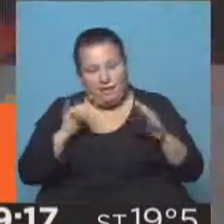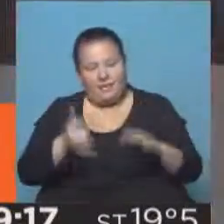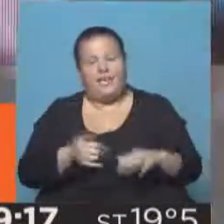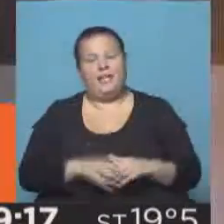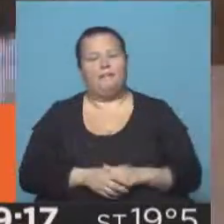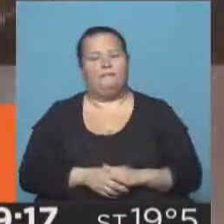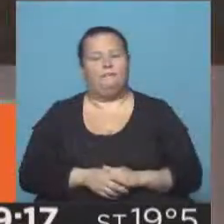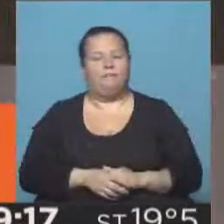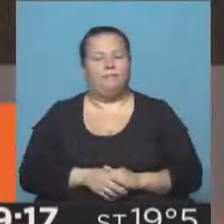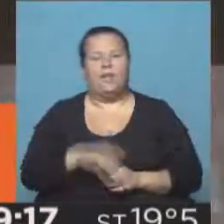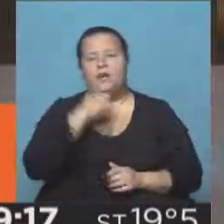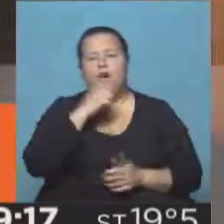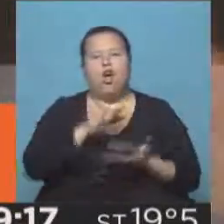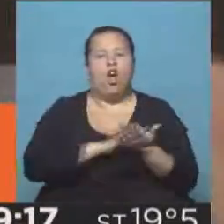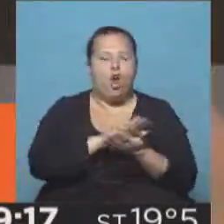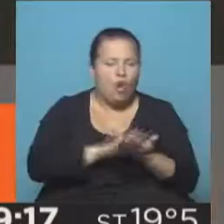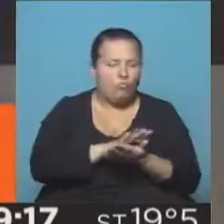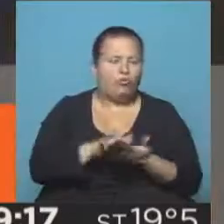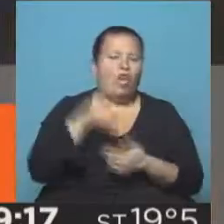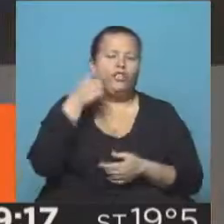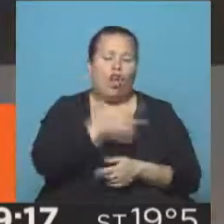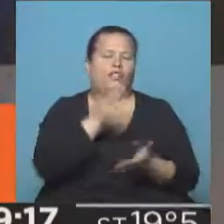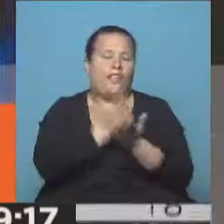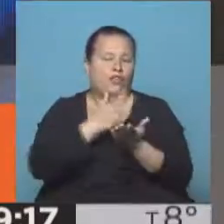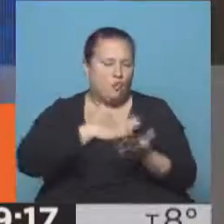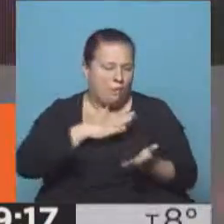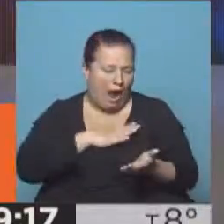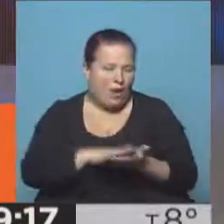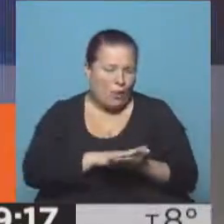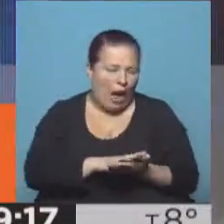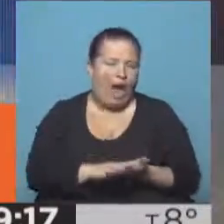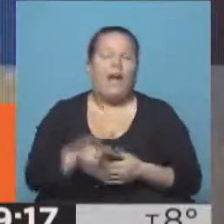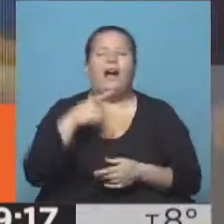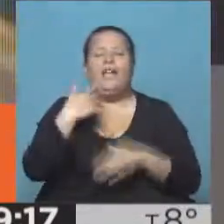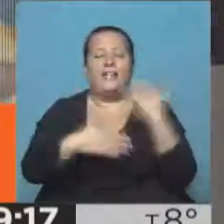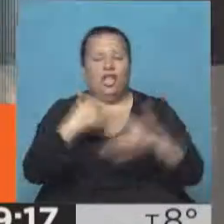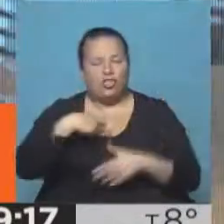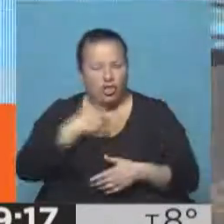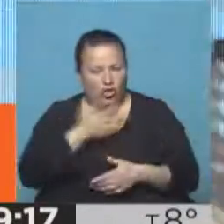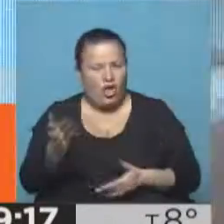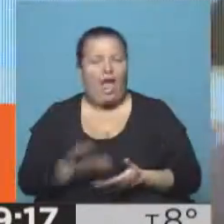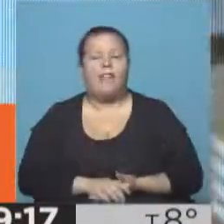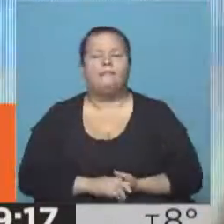que digamos, la corrupción atenta contra derechos humanos básicos, ¿no? Del desarrollo social,